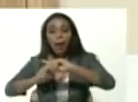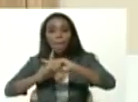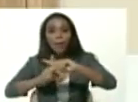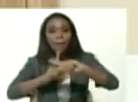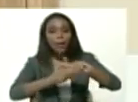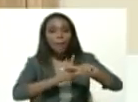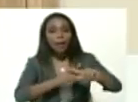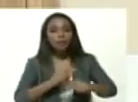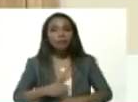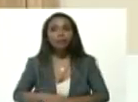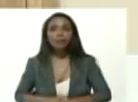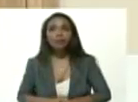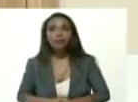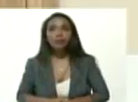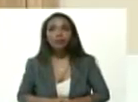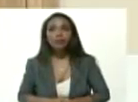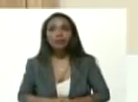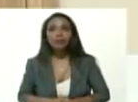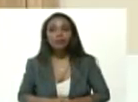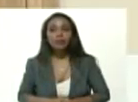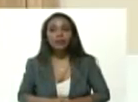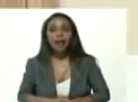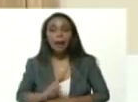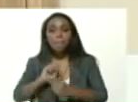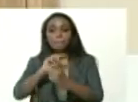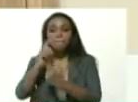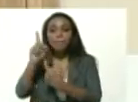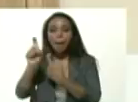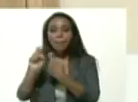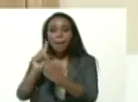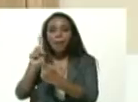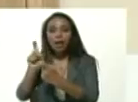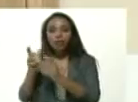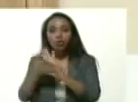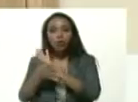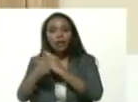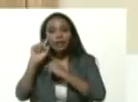ustedes, de la encuesta nos dio como resultado